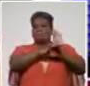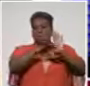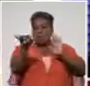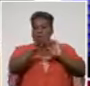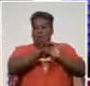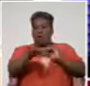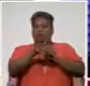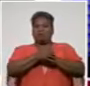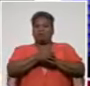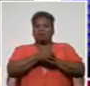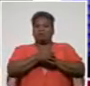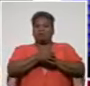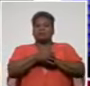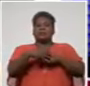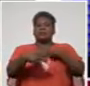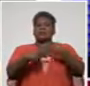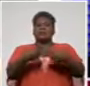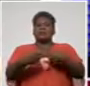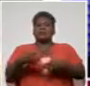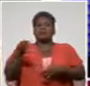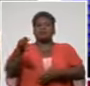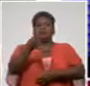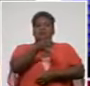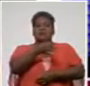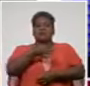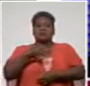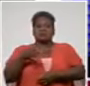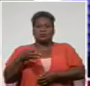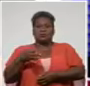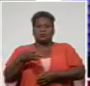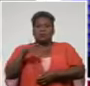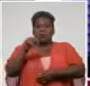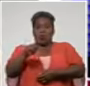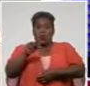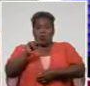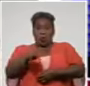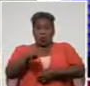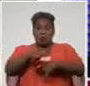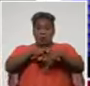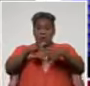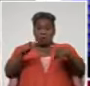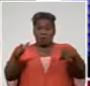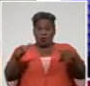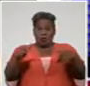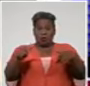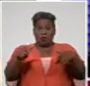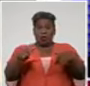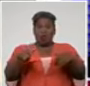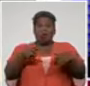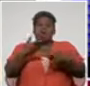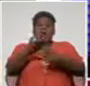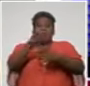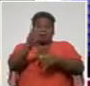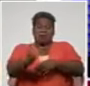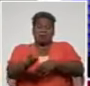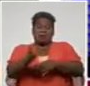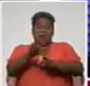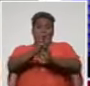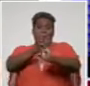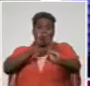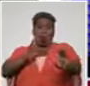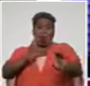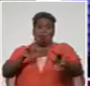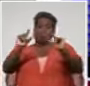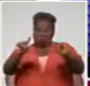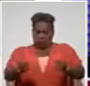municipalización de alguna manera de formas importantes de comercio que hoy generan la mayor cantidad de cola y la mayor demanda de la población en su búsqueda,